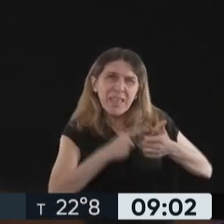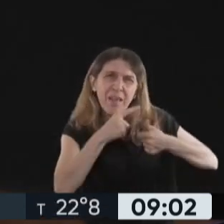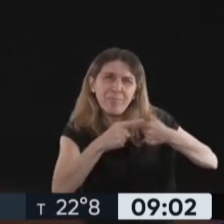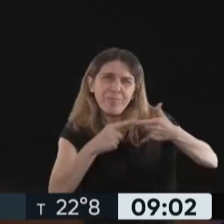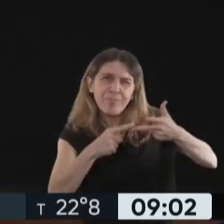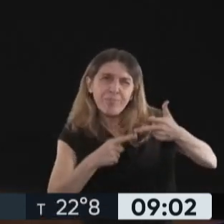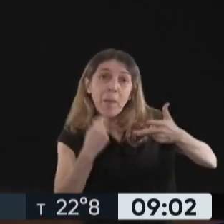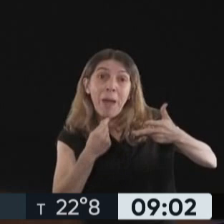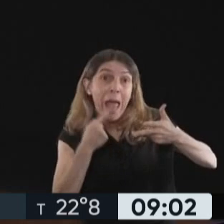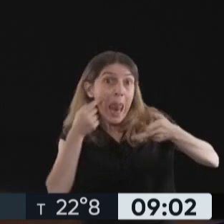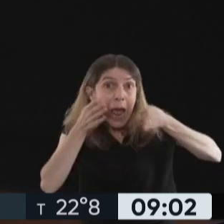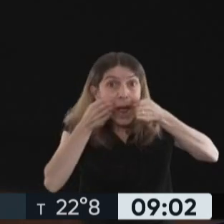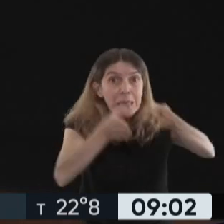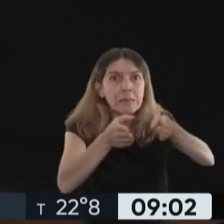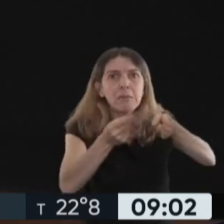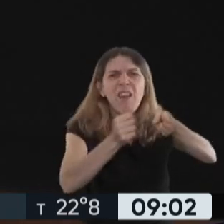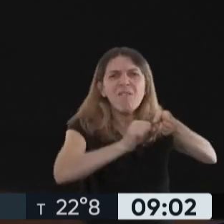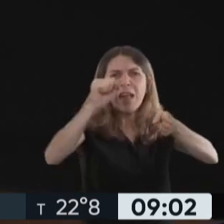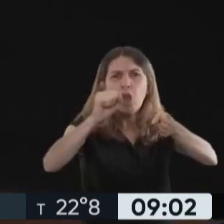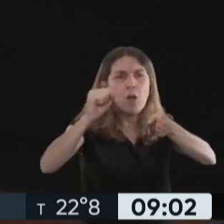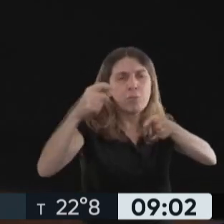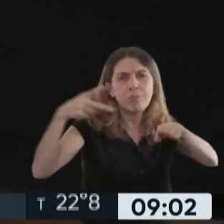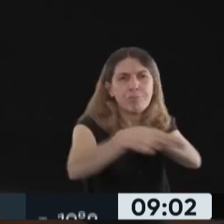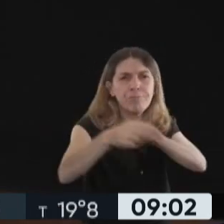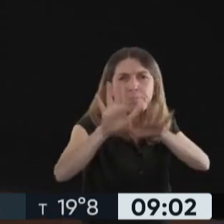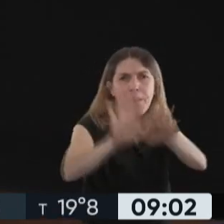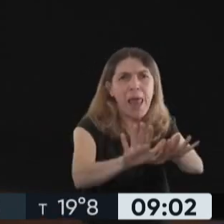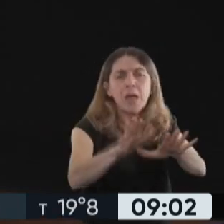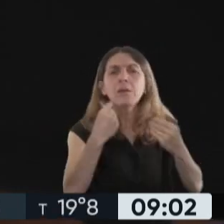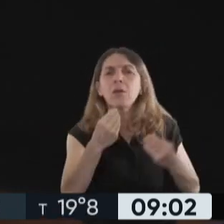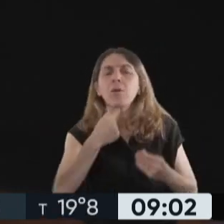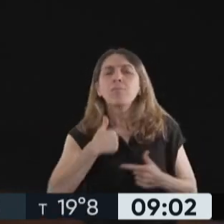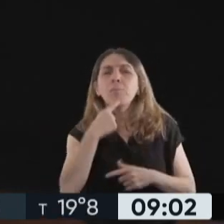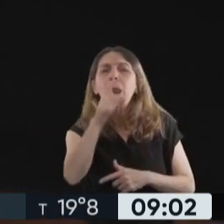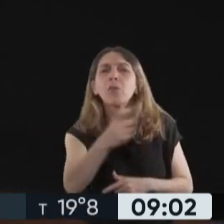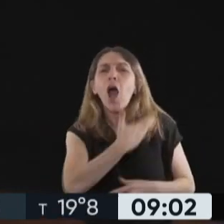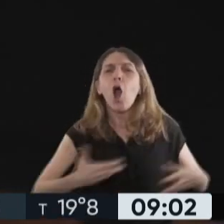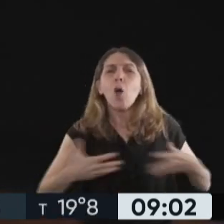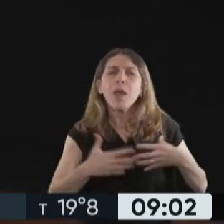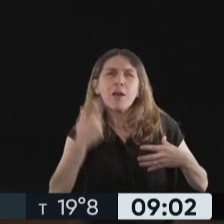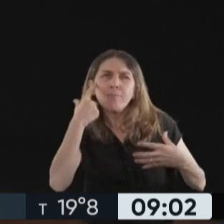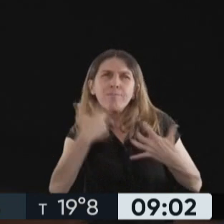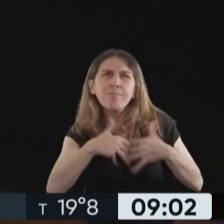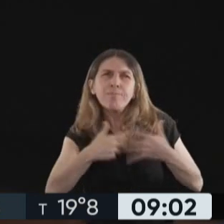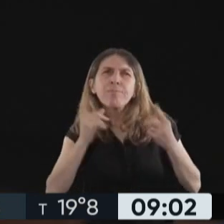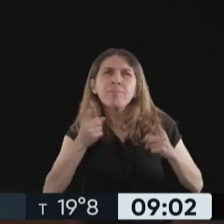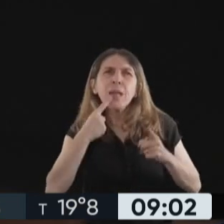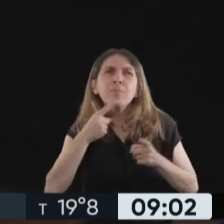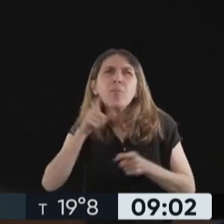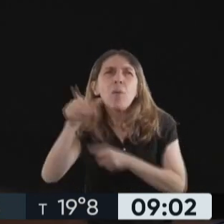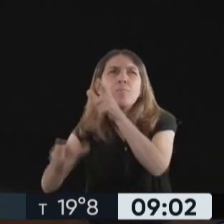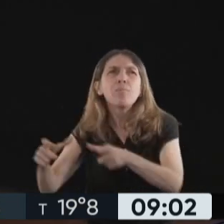alza de la inflación, quería preguntarle cómo evalúa el gobierno que sectores de la